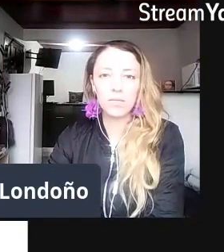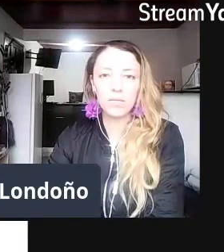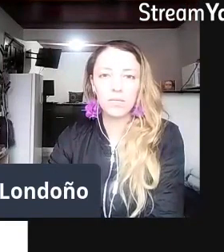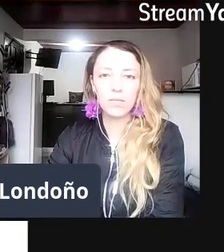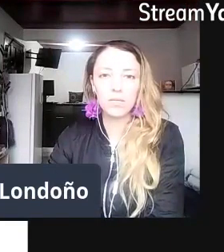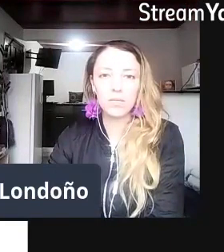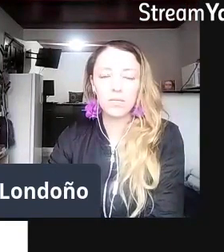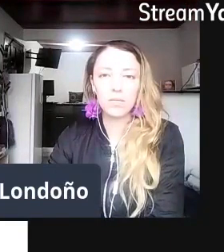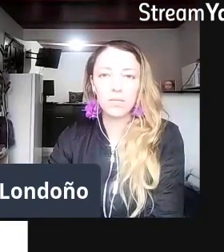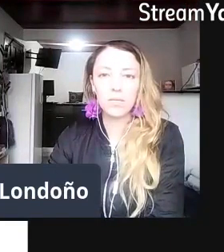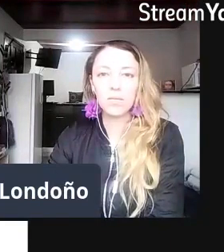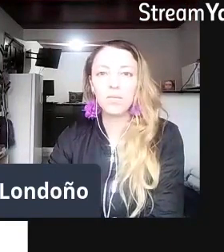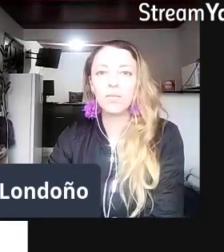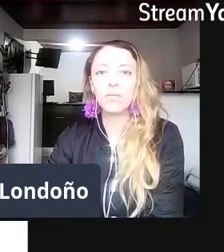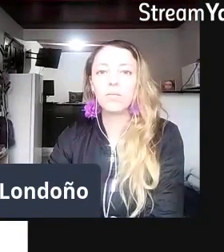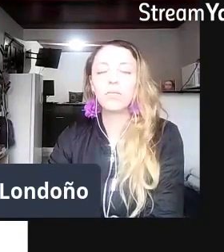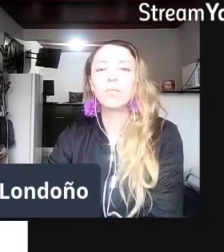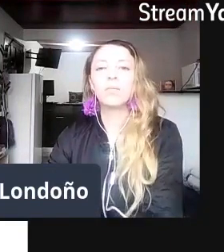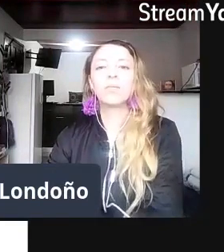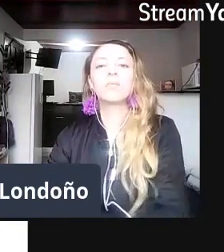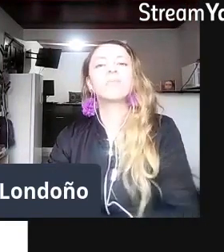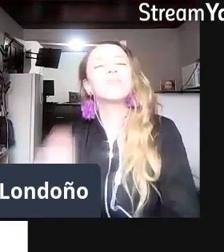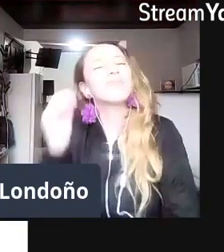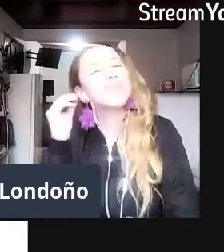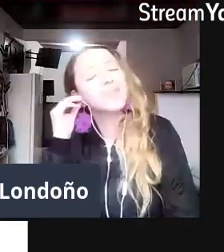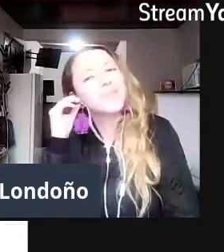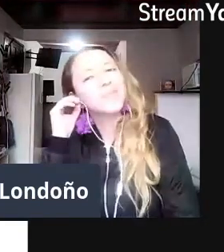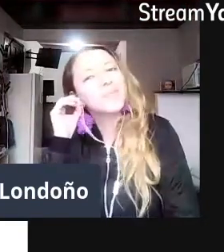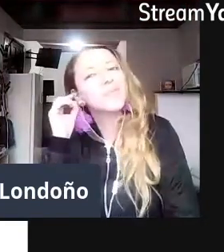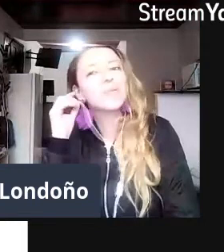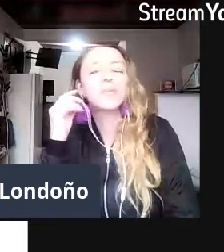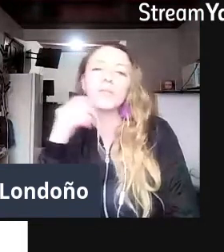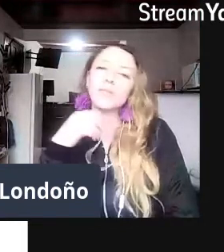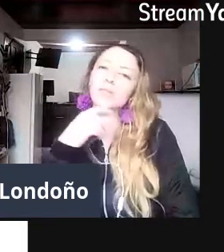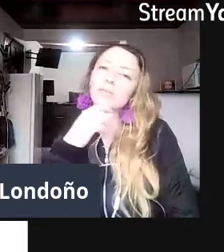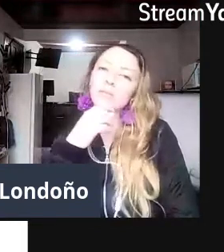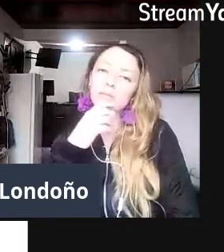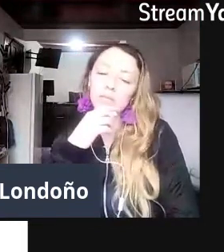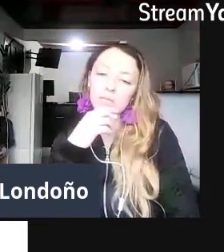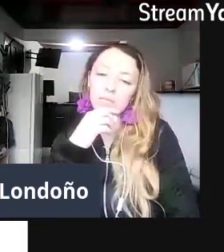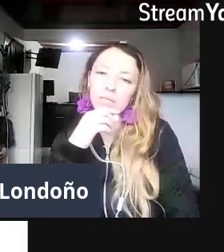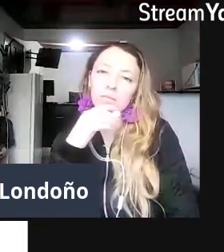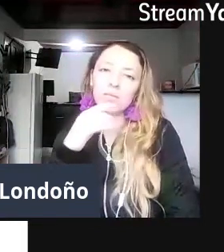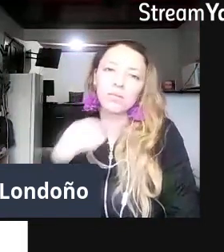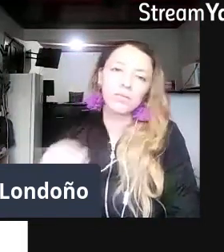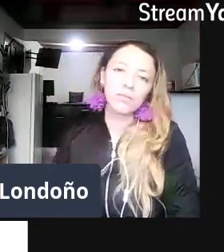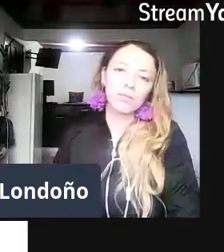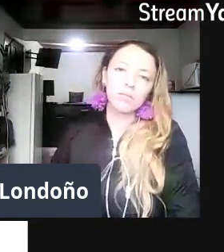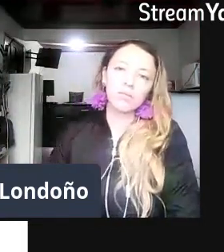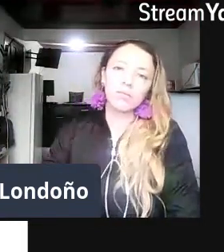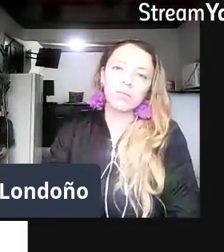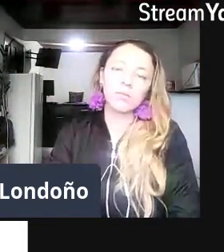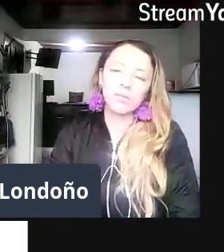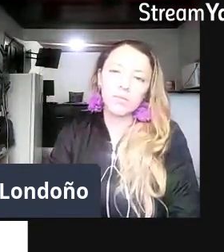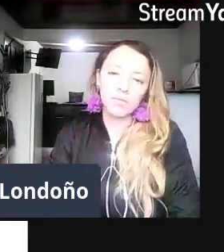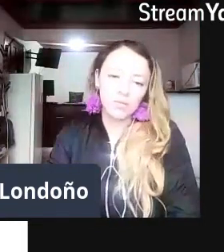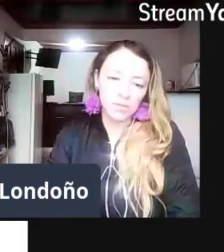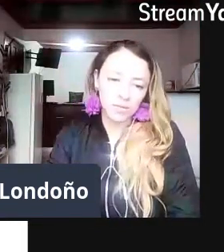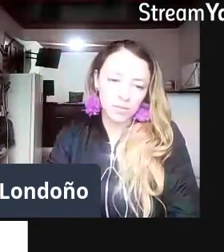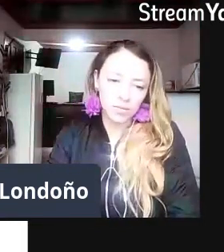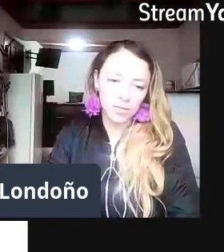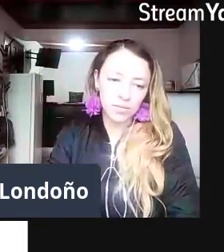algo en un escenario judicial pues habrá un discurso donde tendremos que entrar en ese contexto